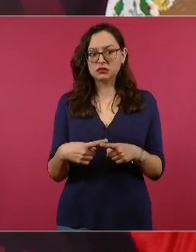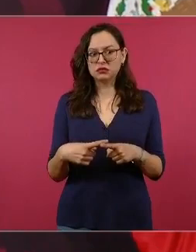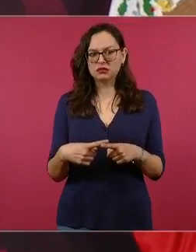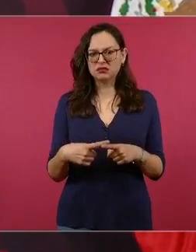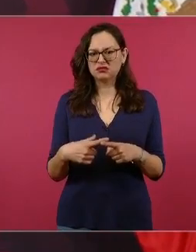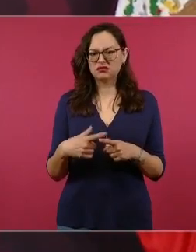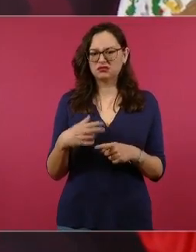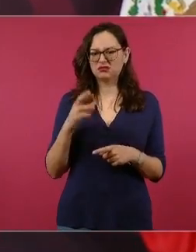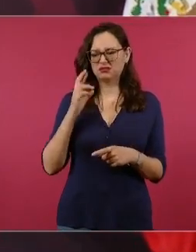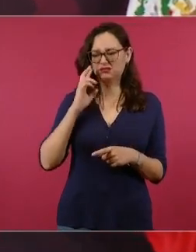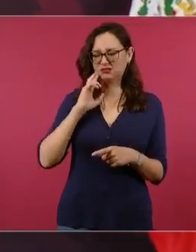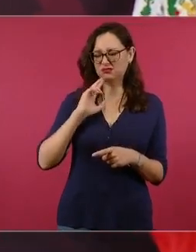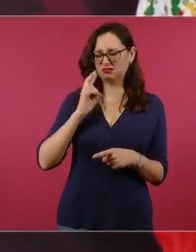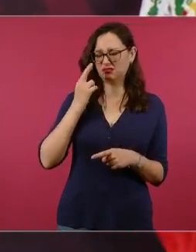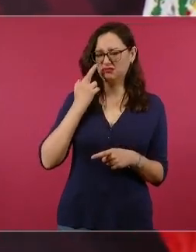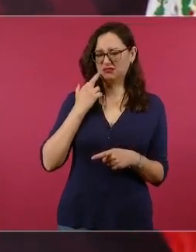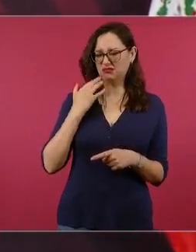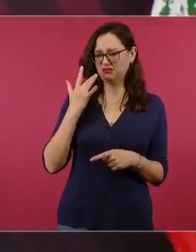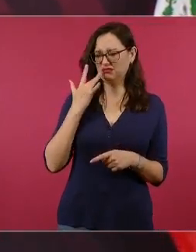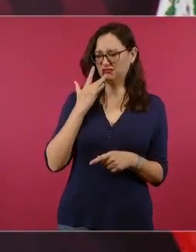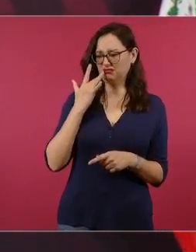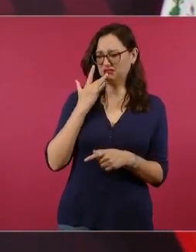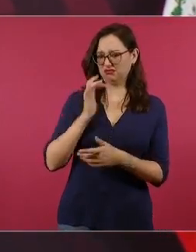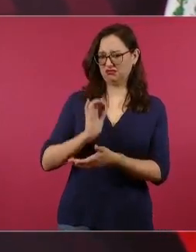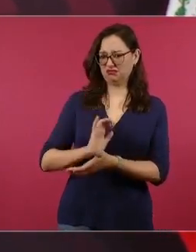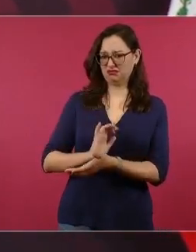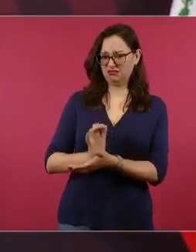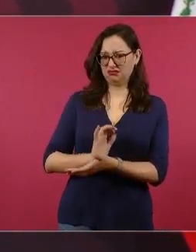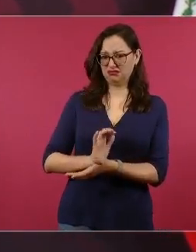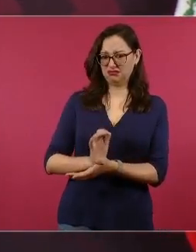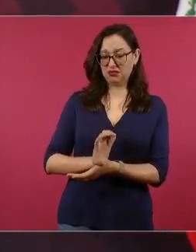que despide a su trabajadora,